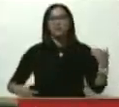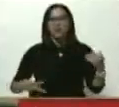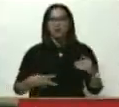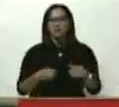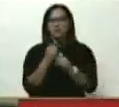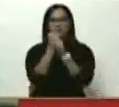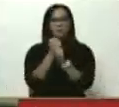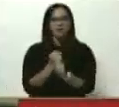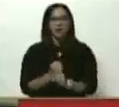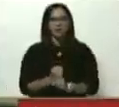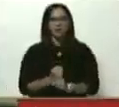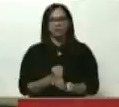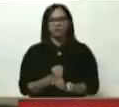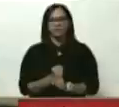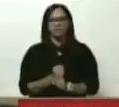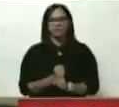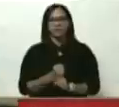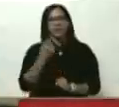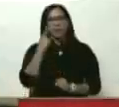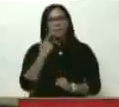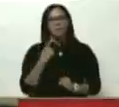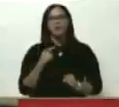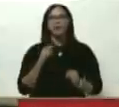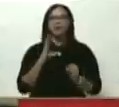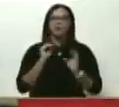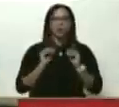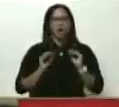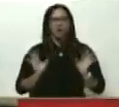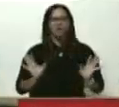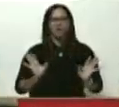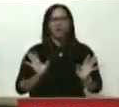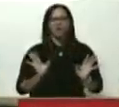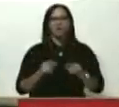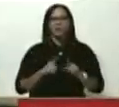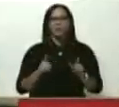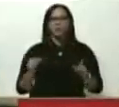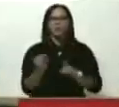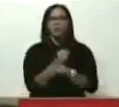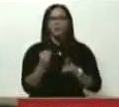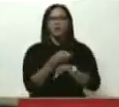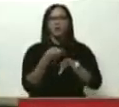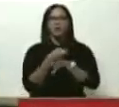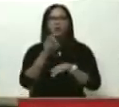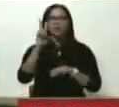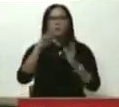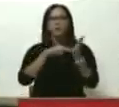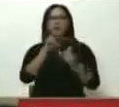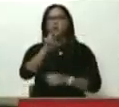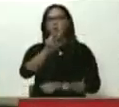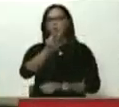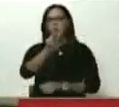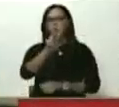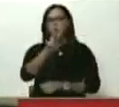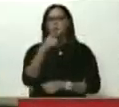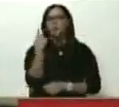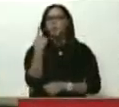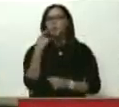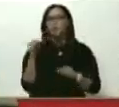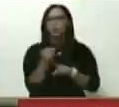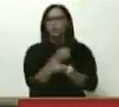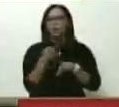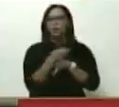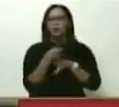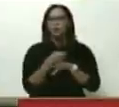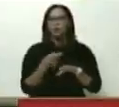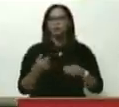Mira, perdonen que yo ale la brasa para mis sardinas, pero aquí hubo un golpe de Estado en el 2002, uno de los golpes de Estado. Este que está aquí